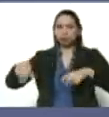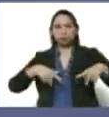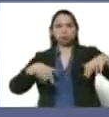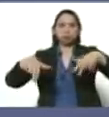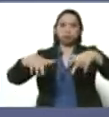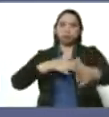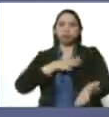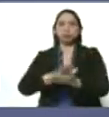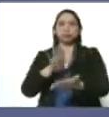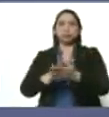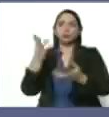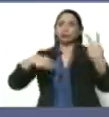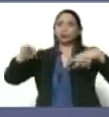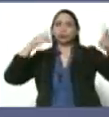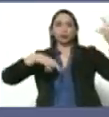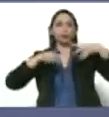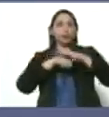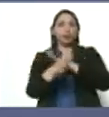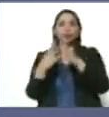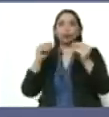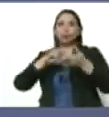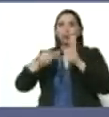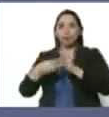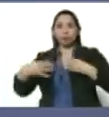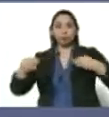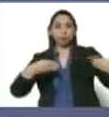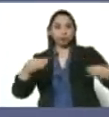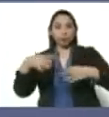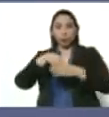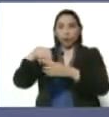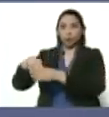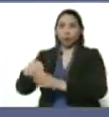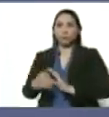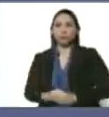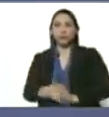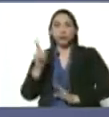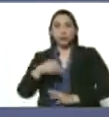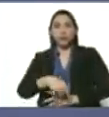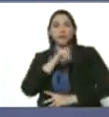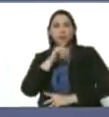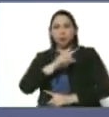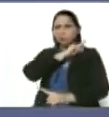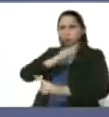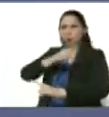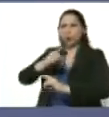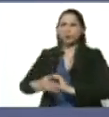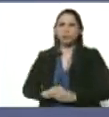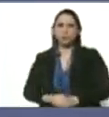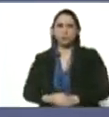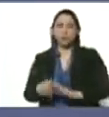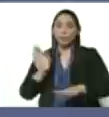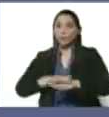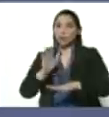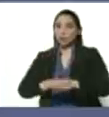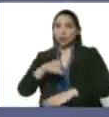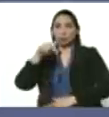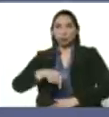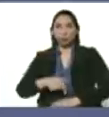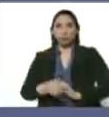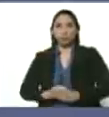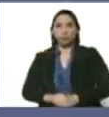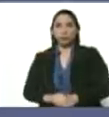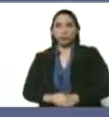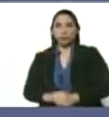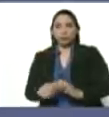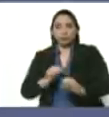caminar, recrearse dentro de todo lo que ha sido esta flexibilización de la cuarentena. También denunciaba los hechos que se ocurridos